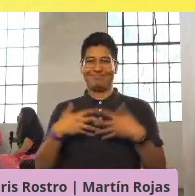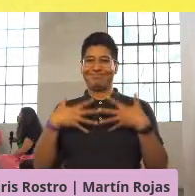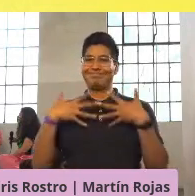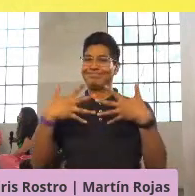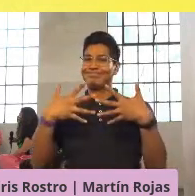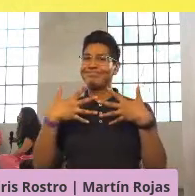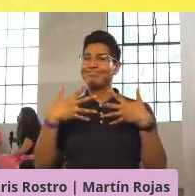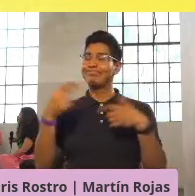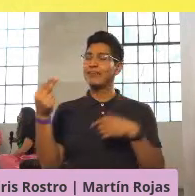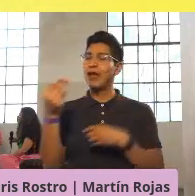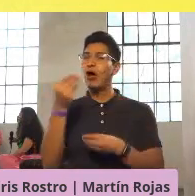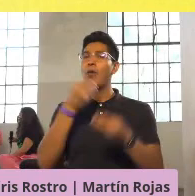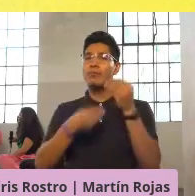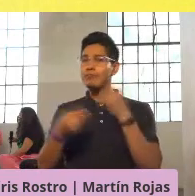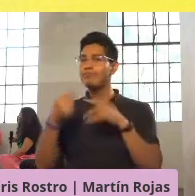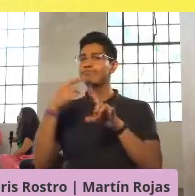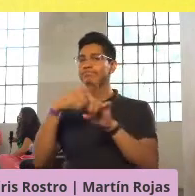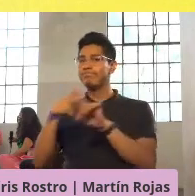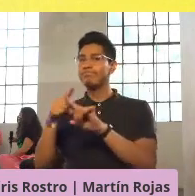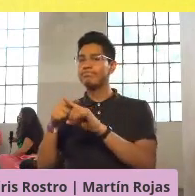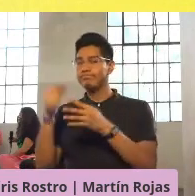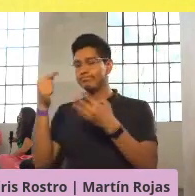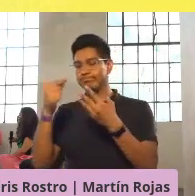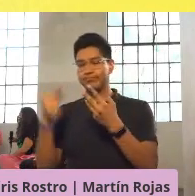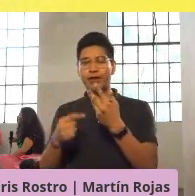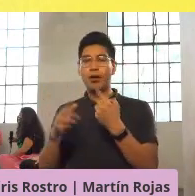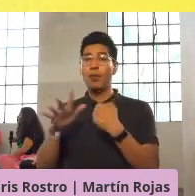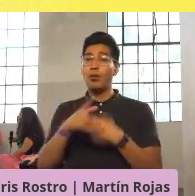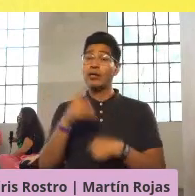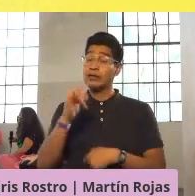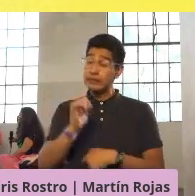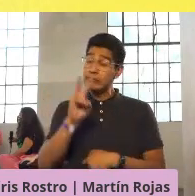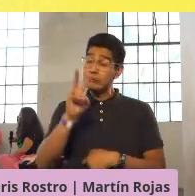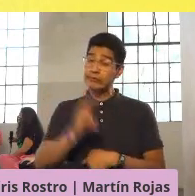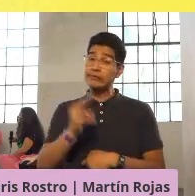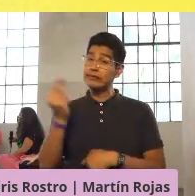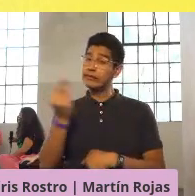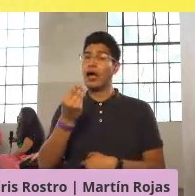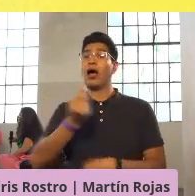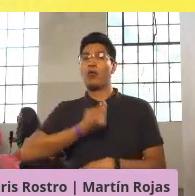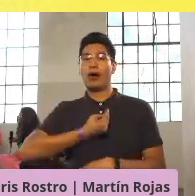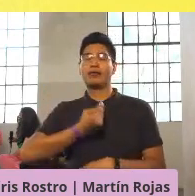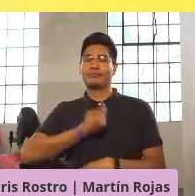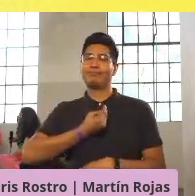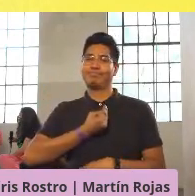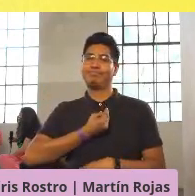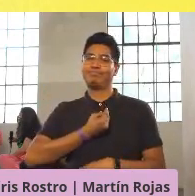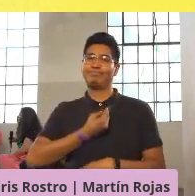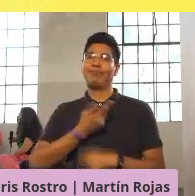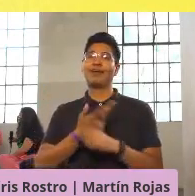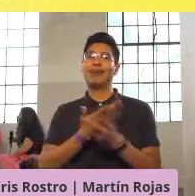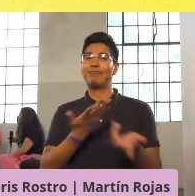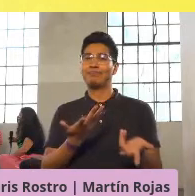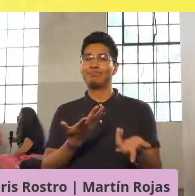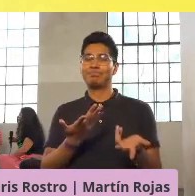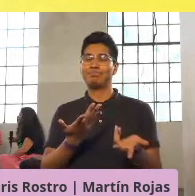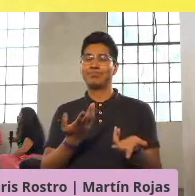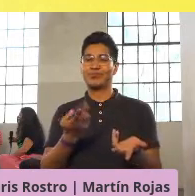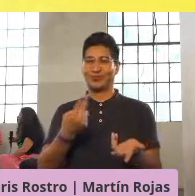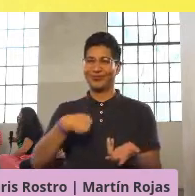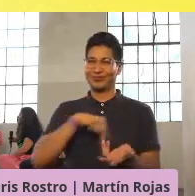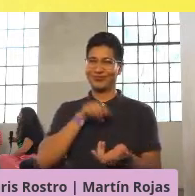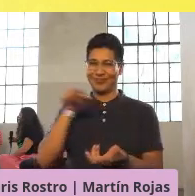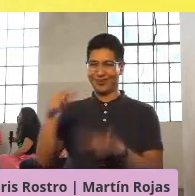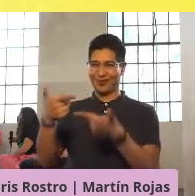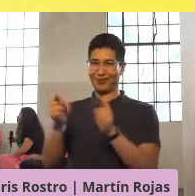cosas. También porque esto es una pinche carrera de resistencia. O sea, creo que también pasa, nosotras llegamos a Luchadoras así de, ¡ah, vamos a hacerlo